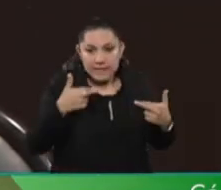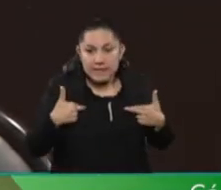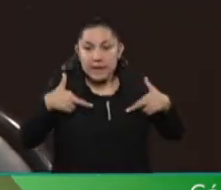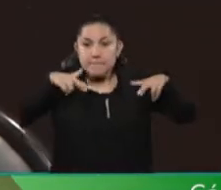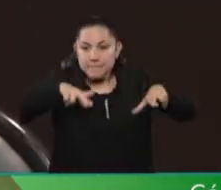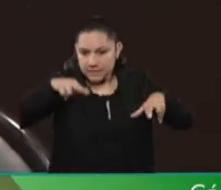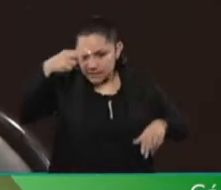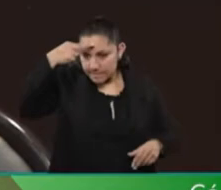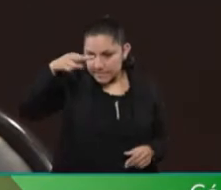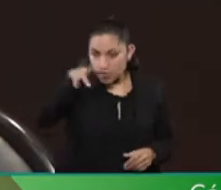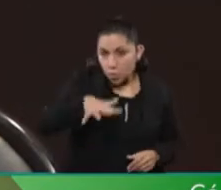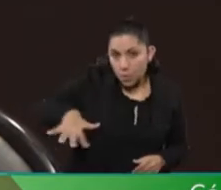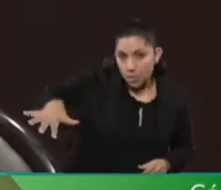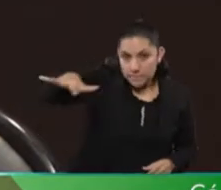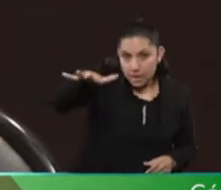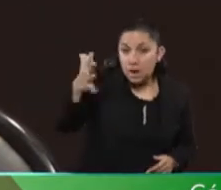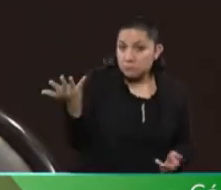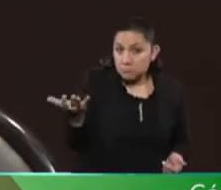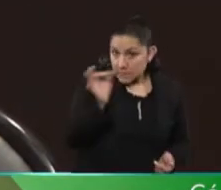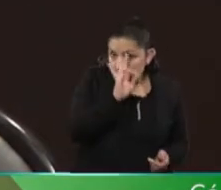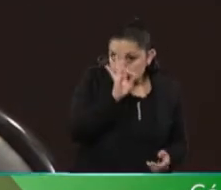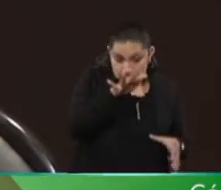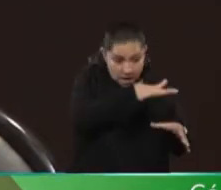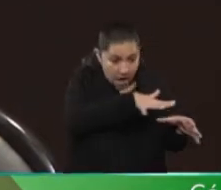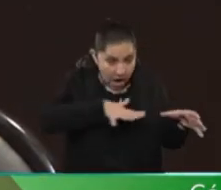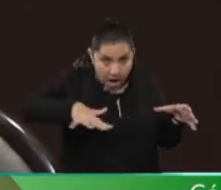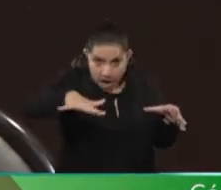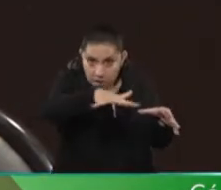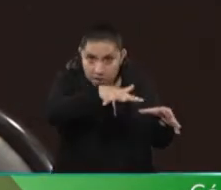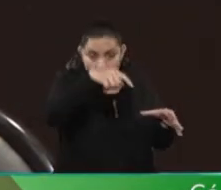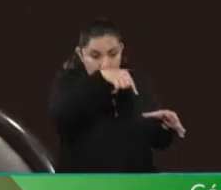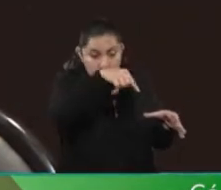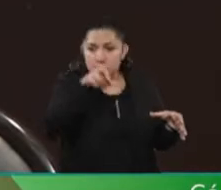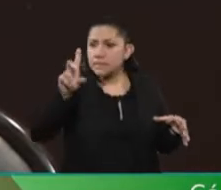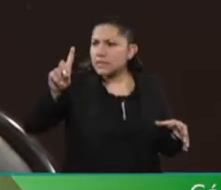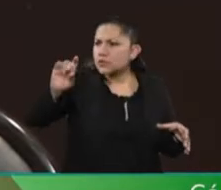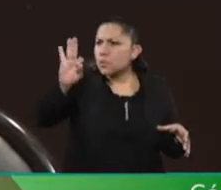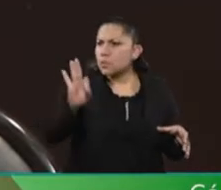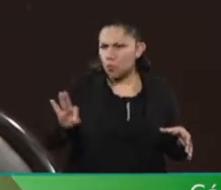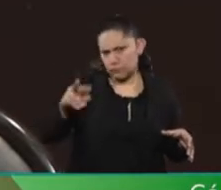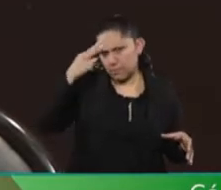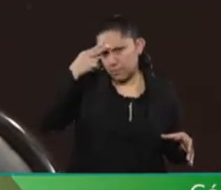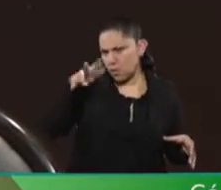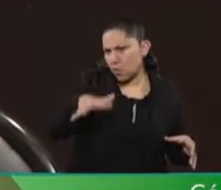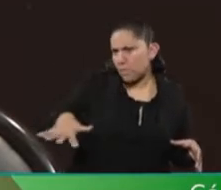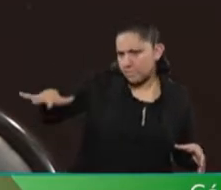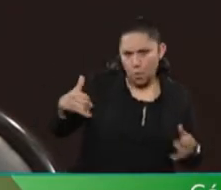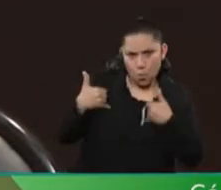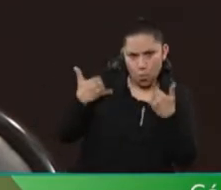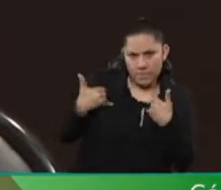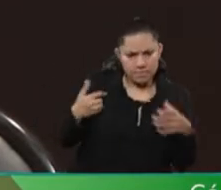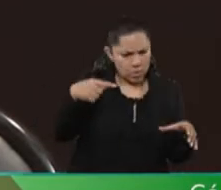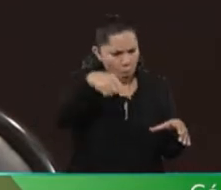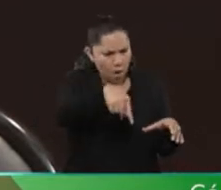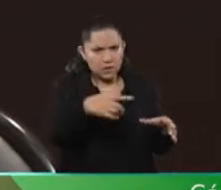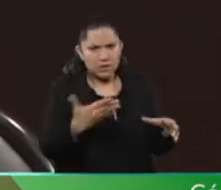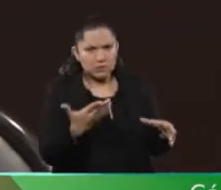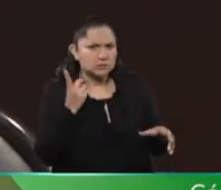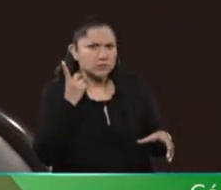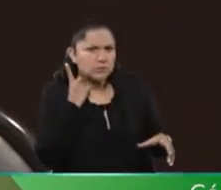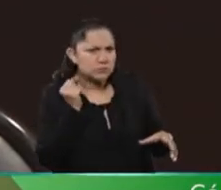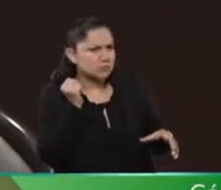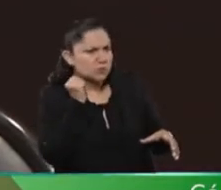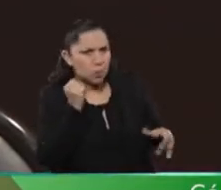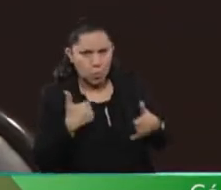30% del país está conformado por jóvenes pero no hay ningún joven en las cámaras no hay ningún joven en los cabildos pues